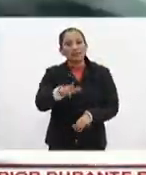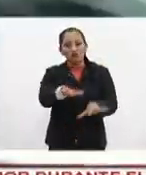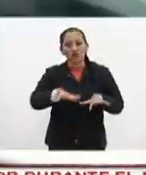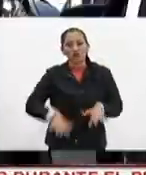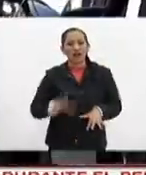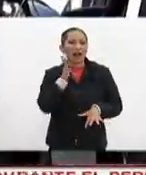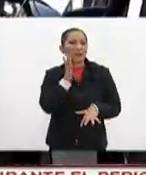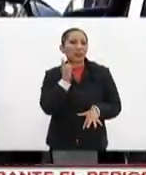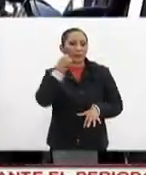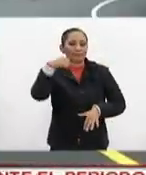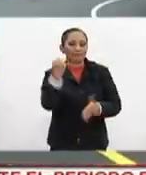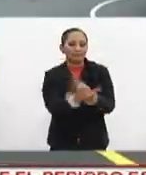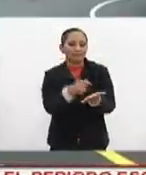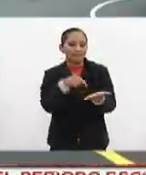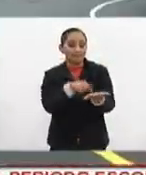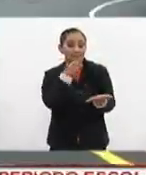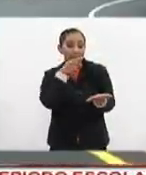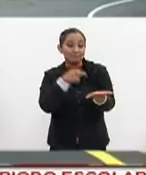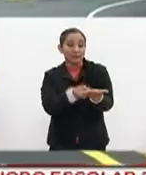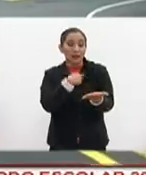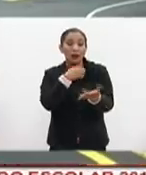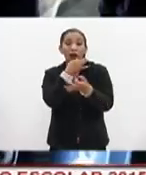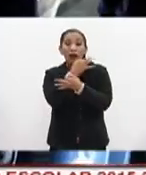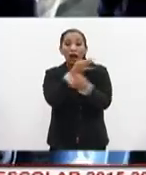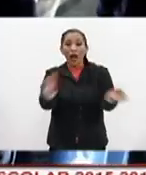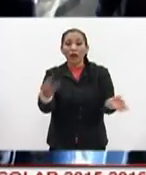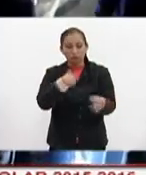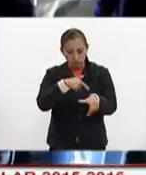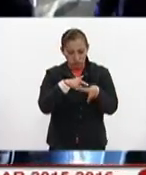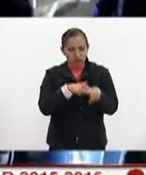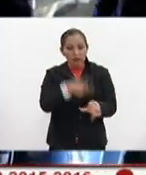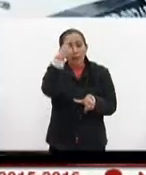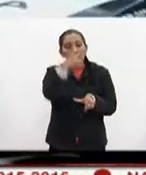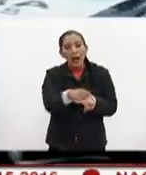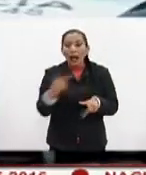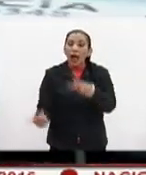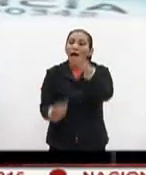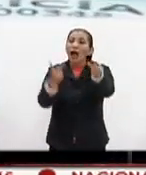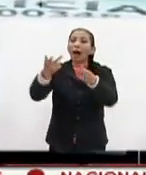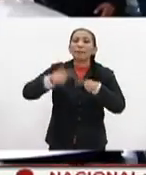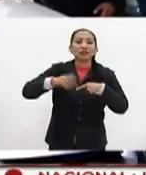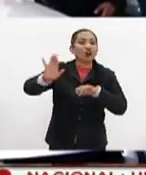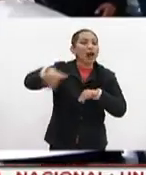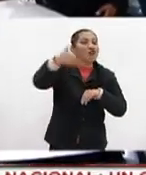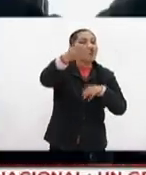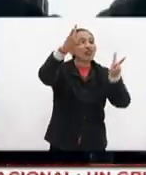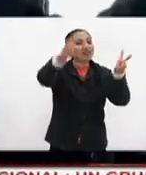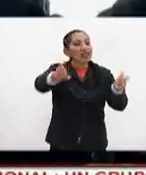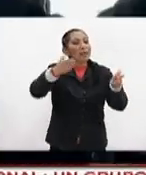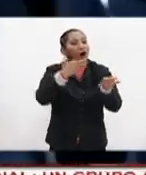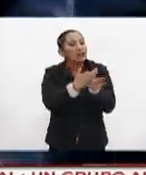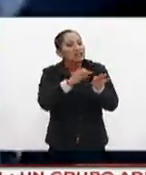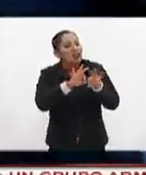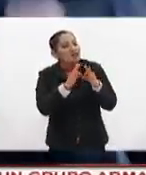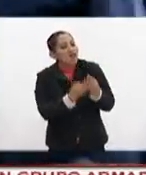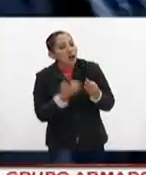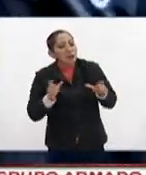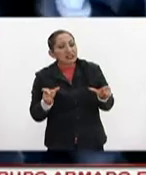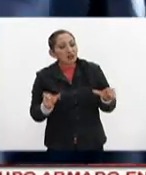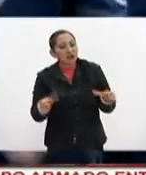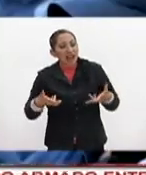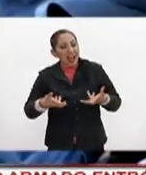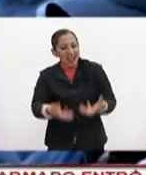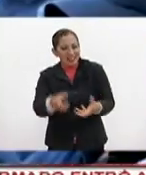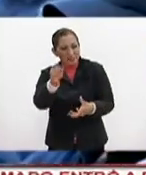de Diputados aprobó un dictamen por el que se declara procedente para consulta popular el tema del modelo actual de seguridad